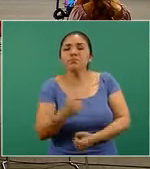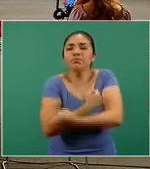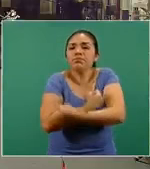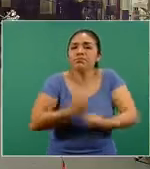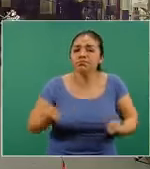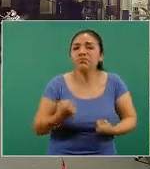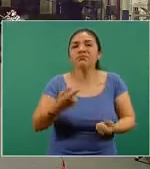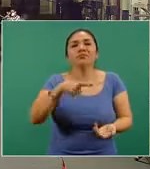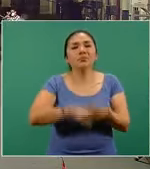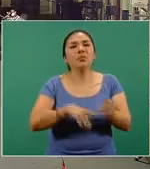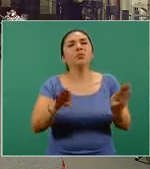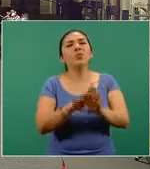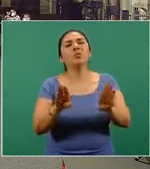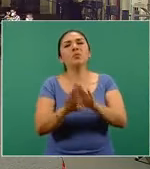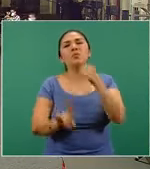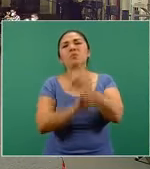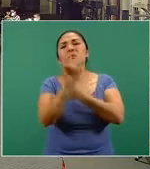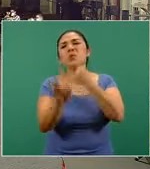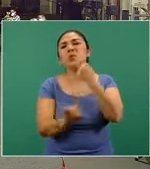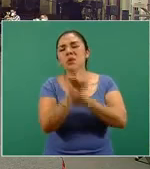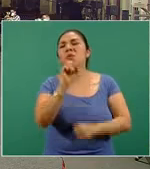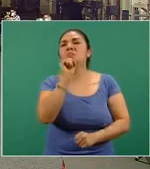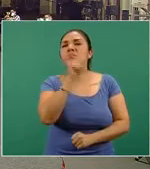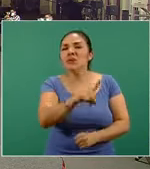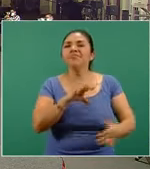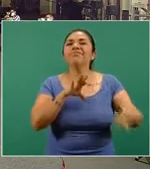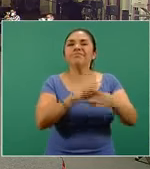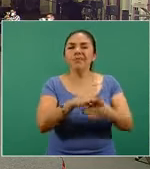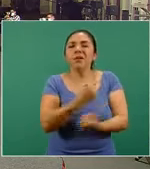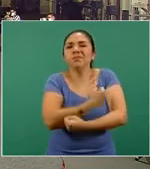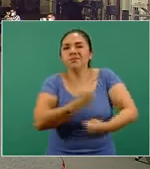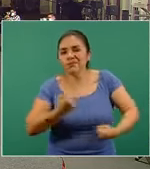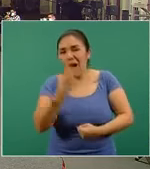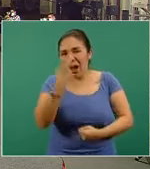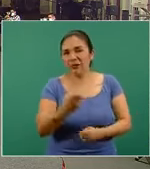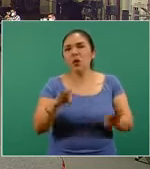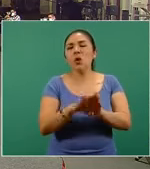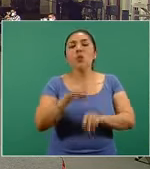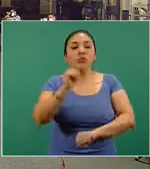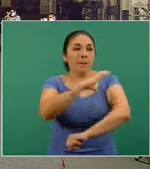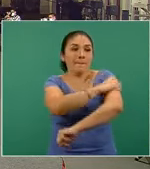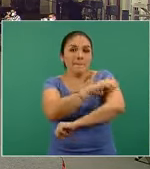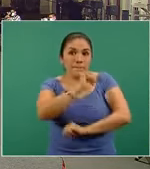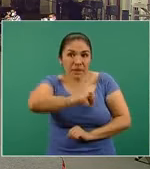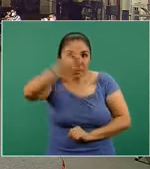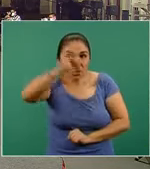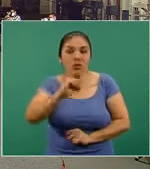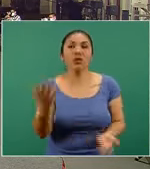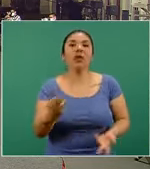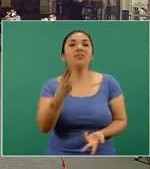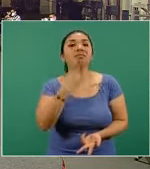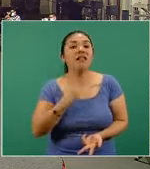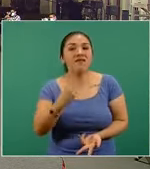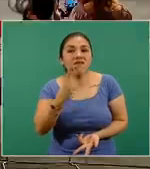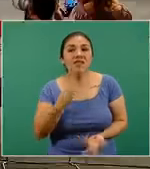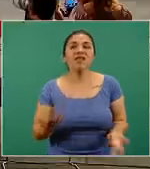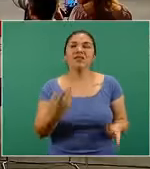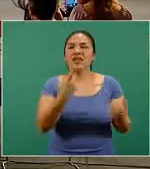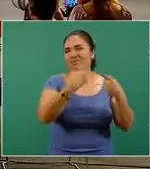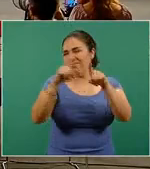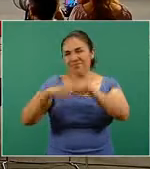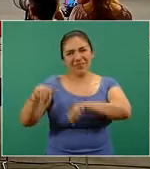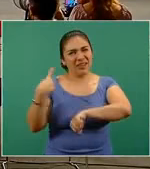por complicaciones o por problemas relacionados a la obesidad, como son la misma hipertensión, la diabetes y